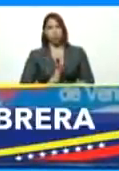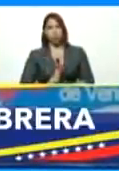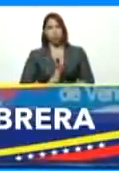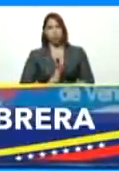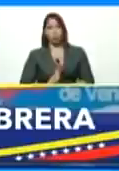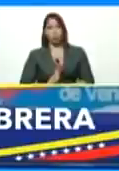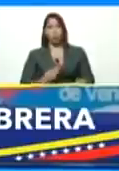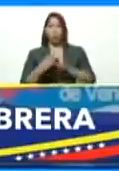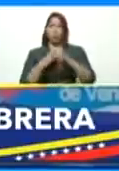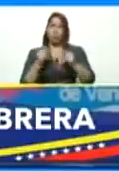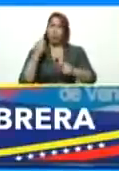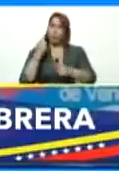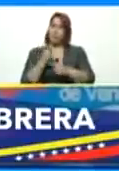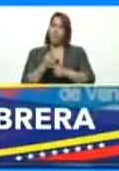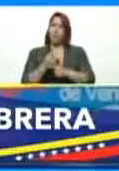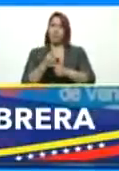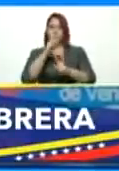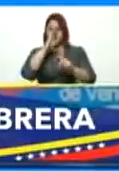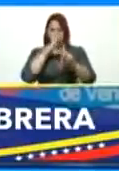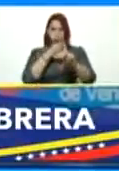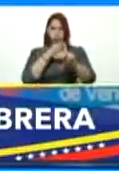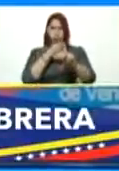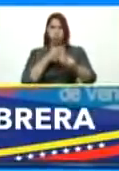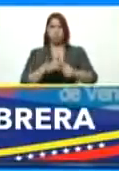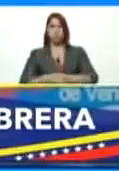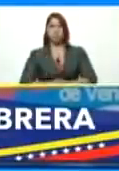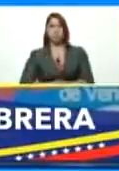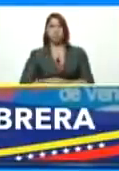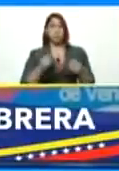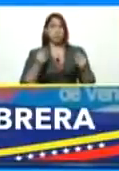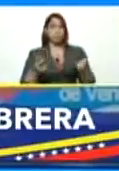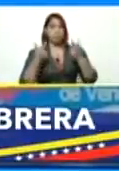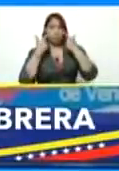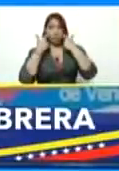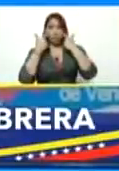que todos tenemos que estar alertas